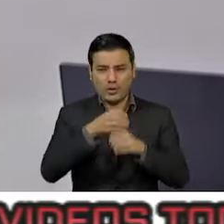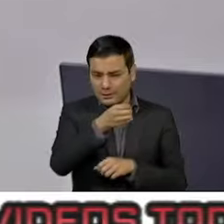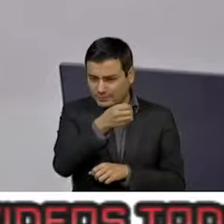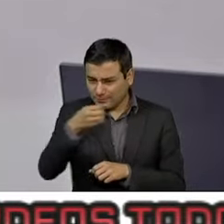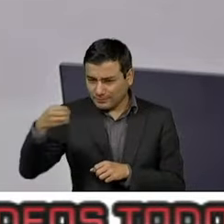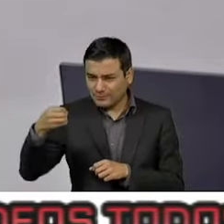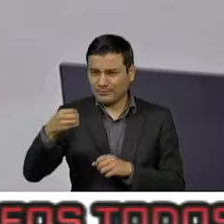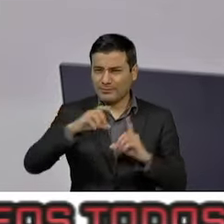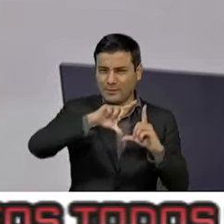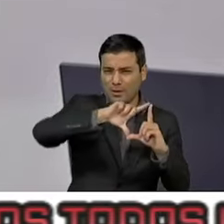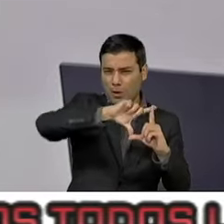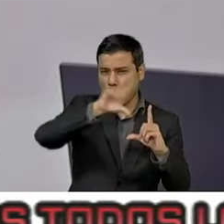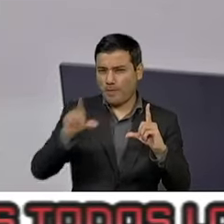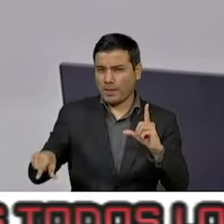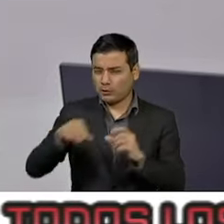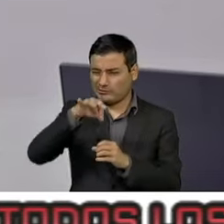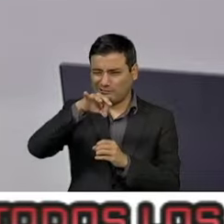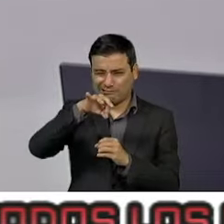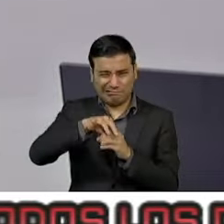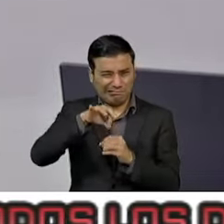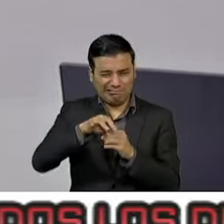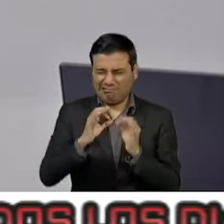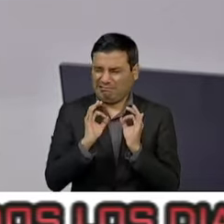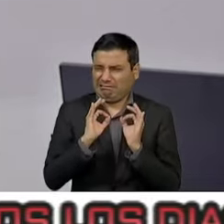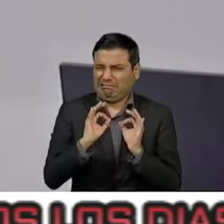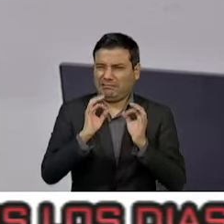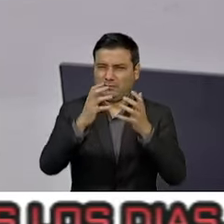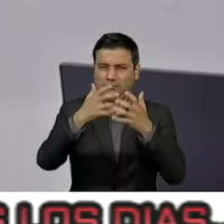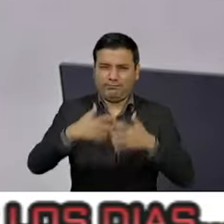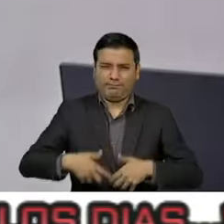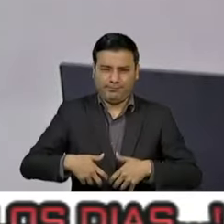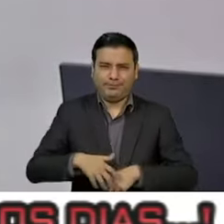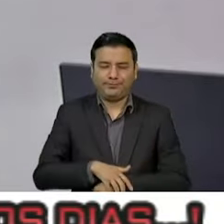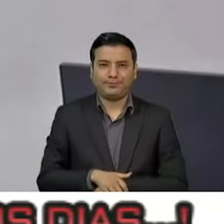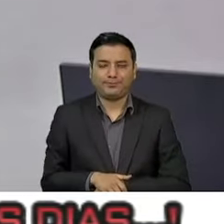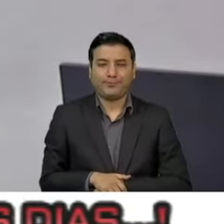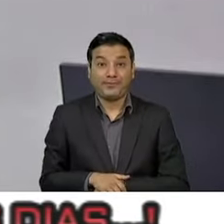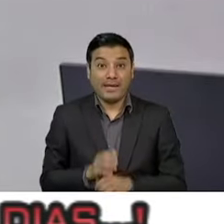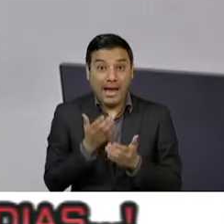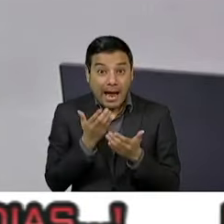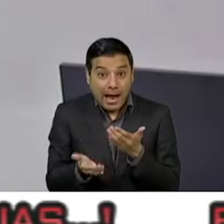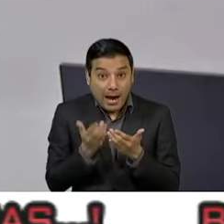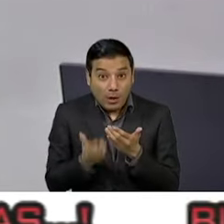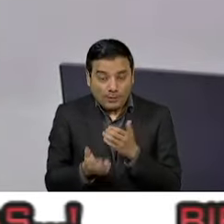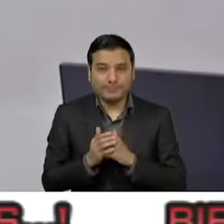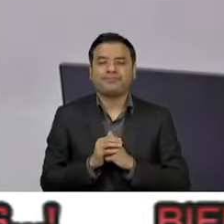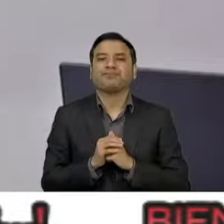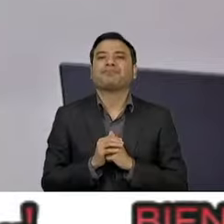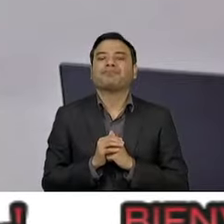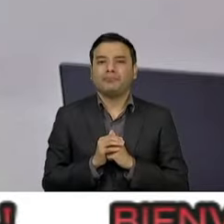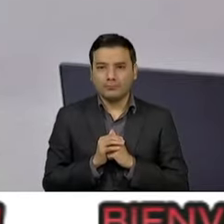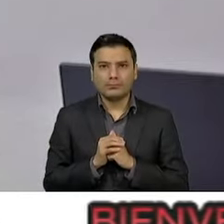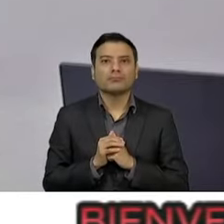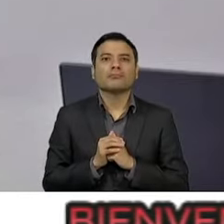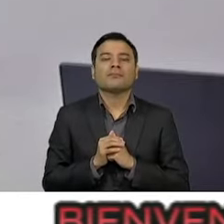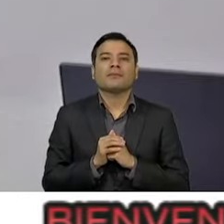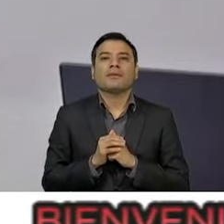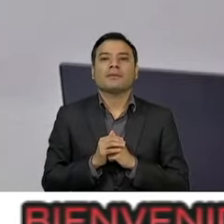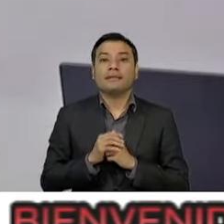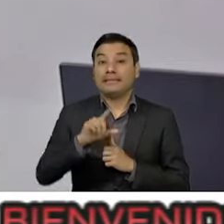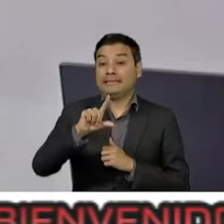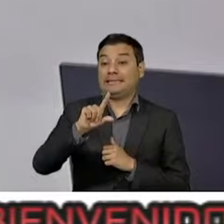nacional más complejo en la historia de nuestro país. Hoy en día llevamos implementadas en tiempo y forma